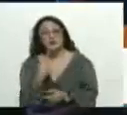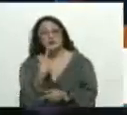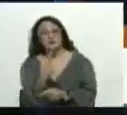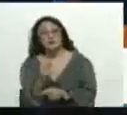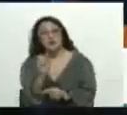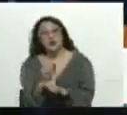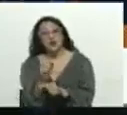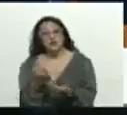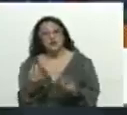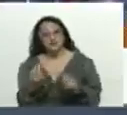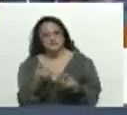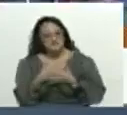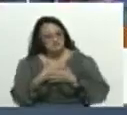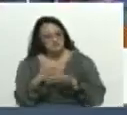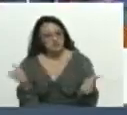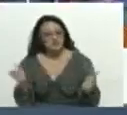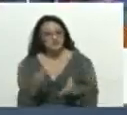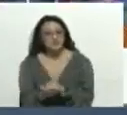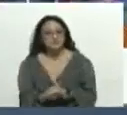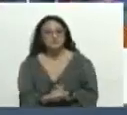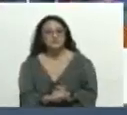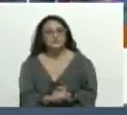a viva voz abiertamente